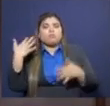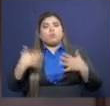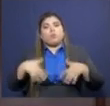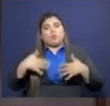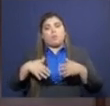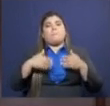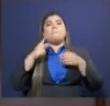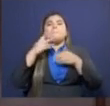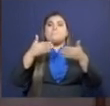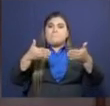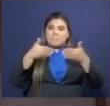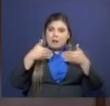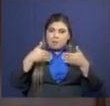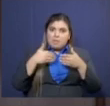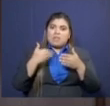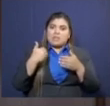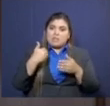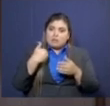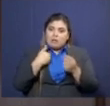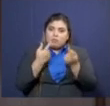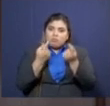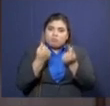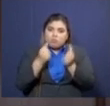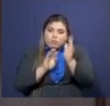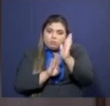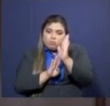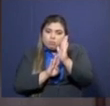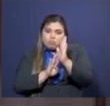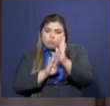a su recuperación económica.